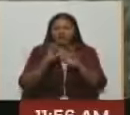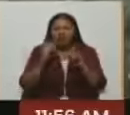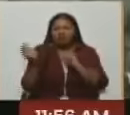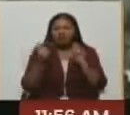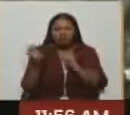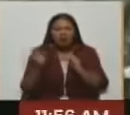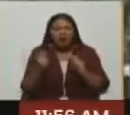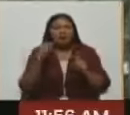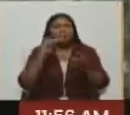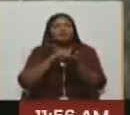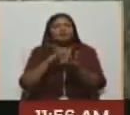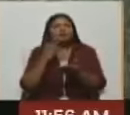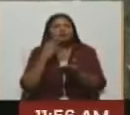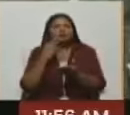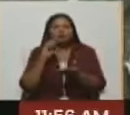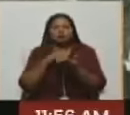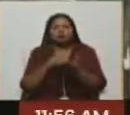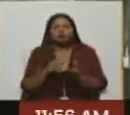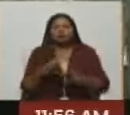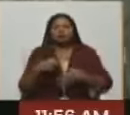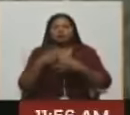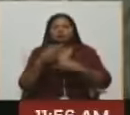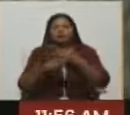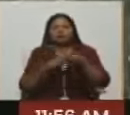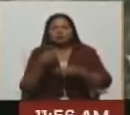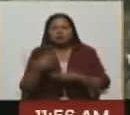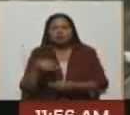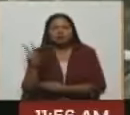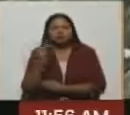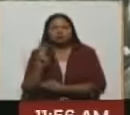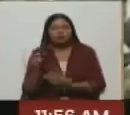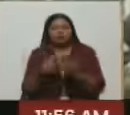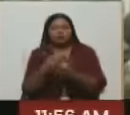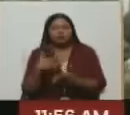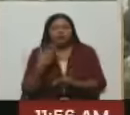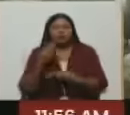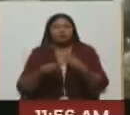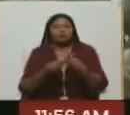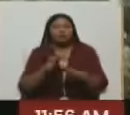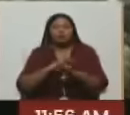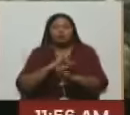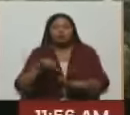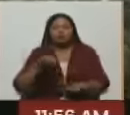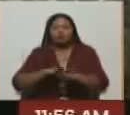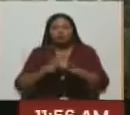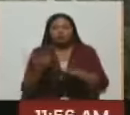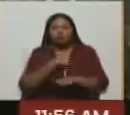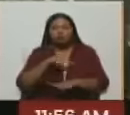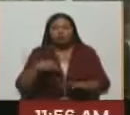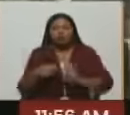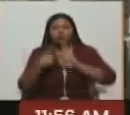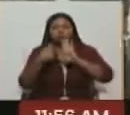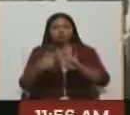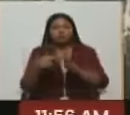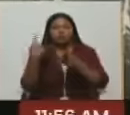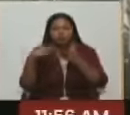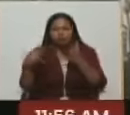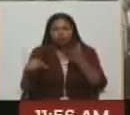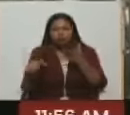y colocan, como han intentado colocar a Venezuela sin poderlo? Porque aquí hemos demostrado que los delitos